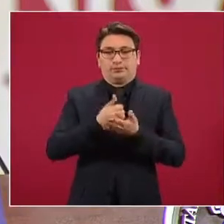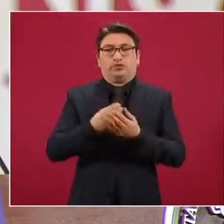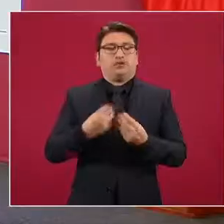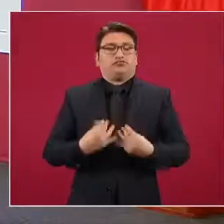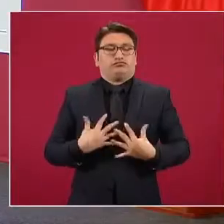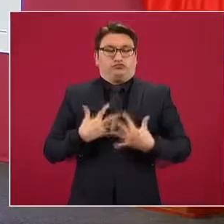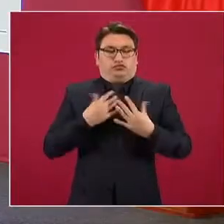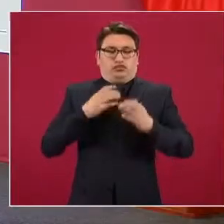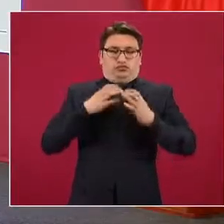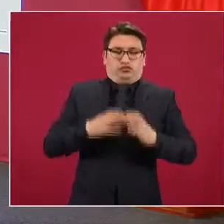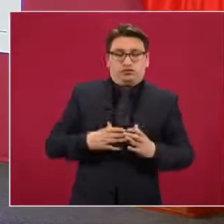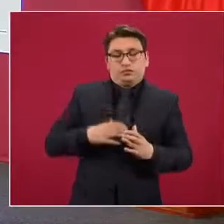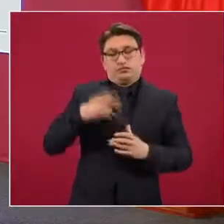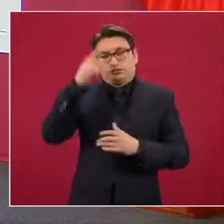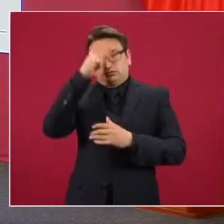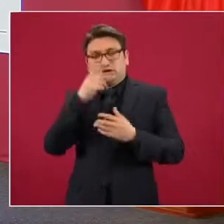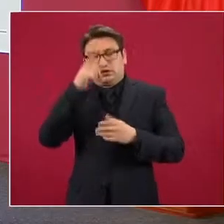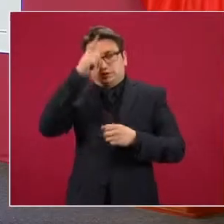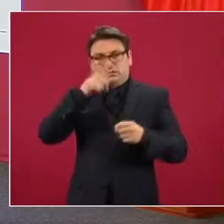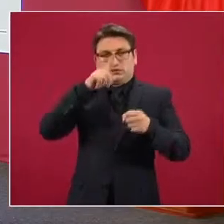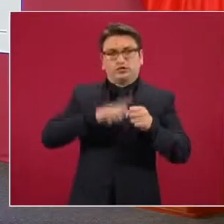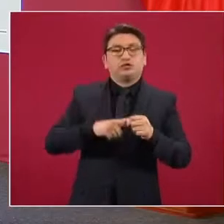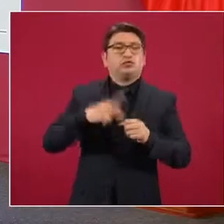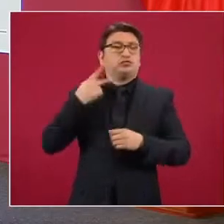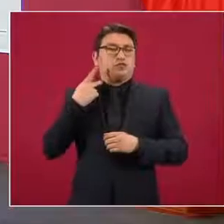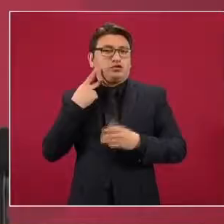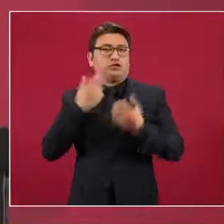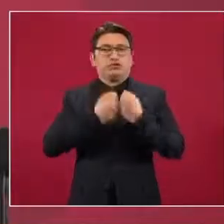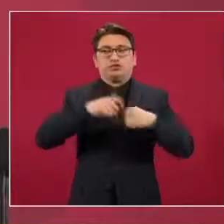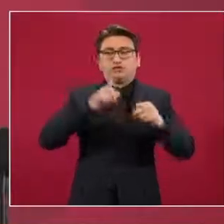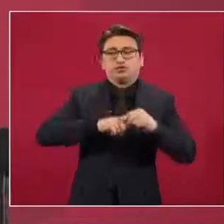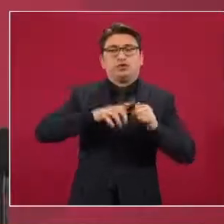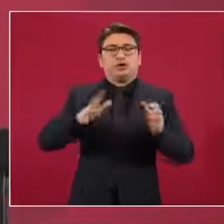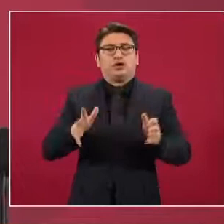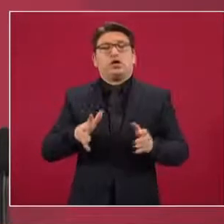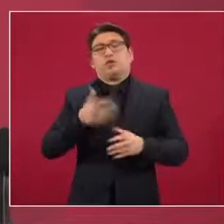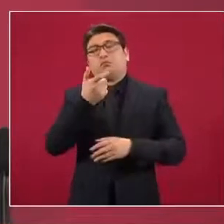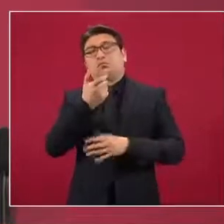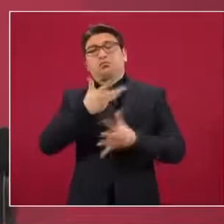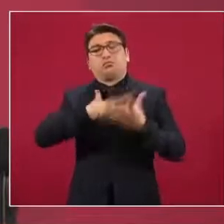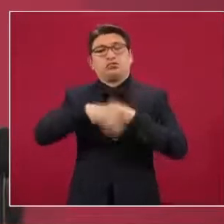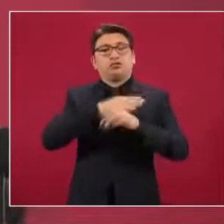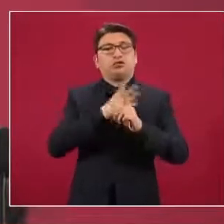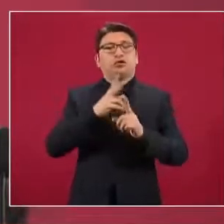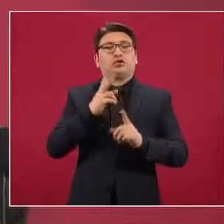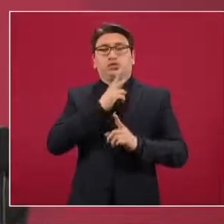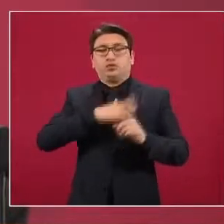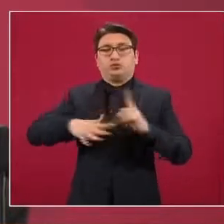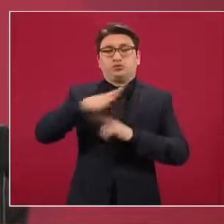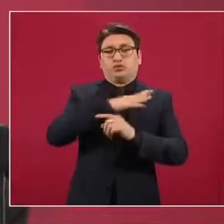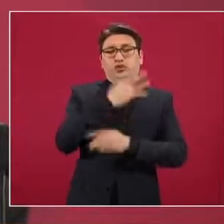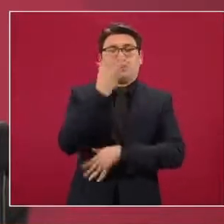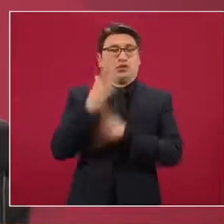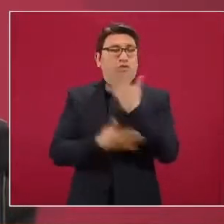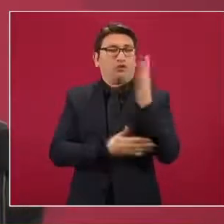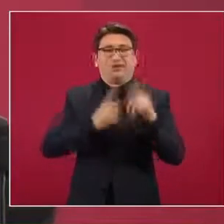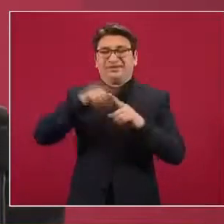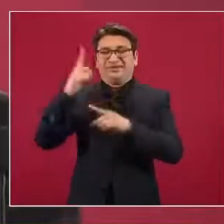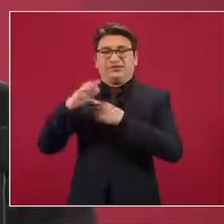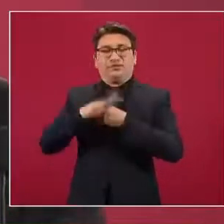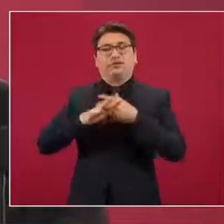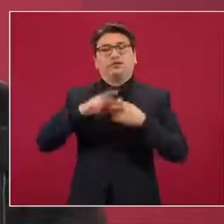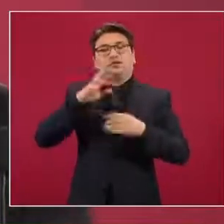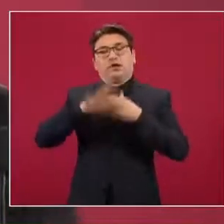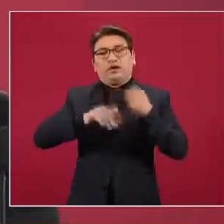físico, psicológico, emocional, espiritual, político, social, económico y ambiental de los mexicanos. Tiene